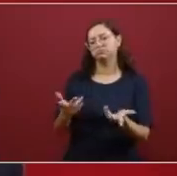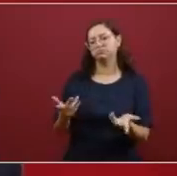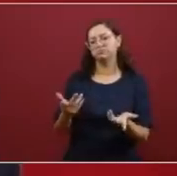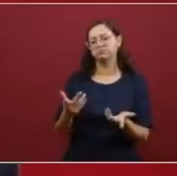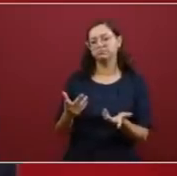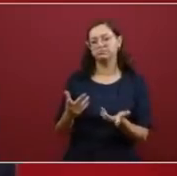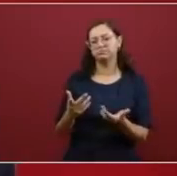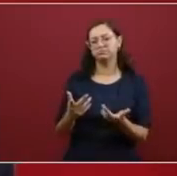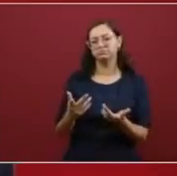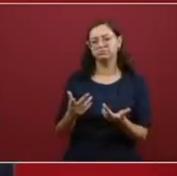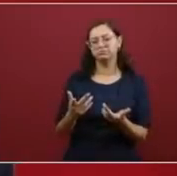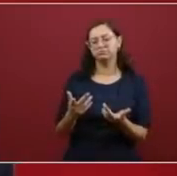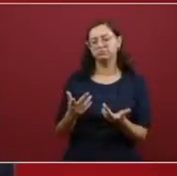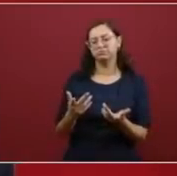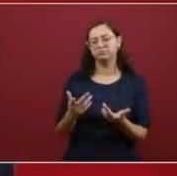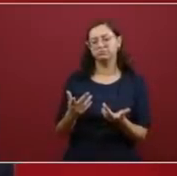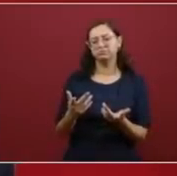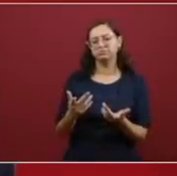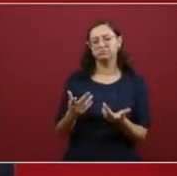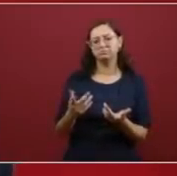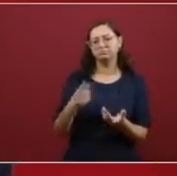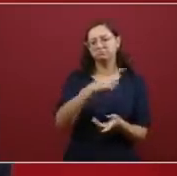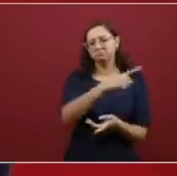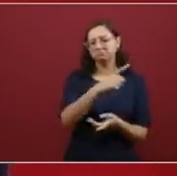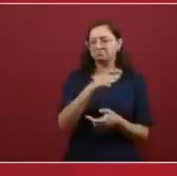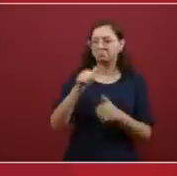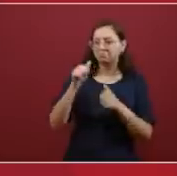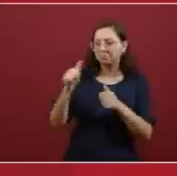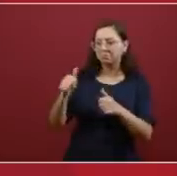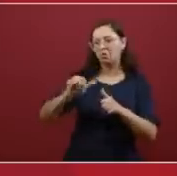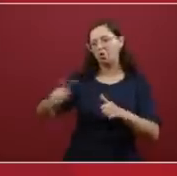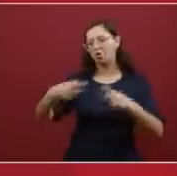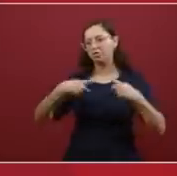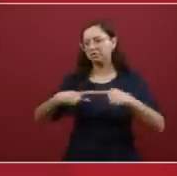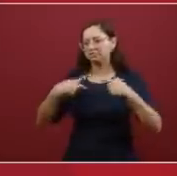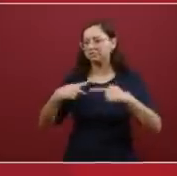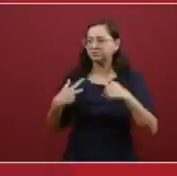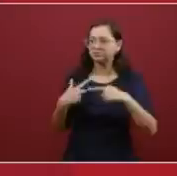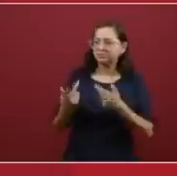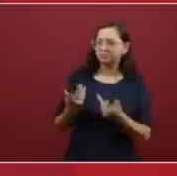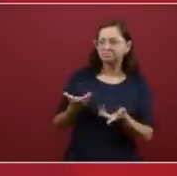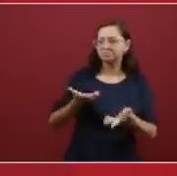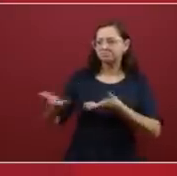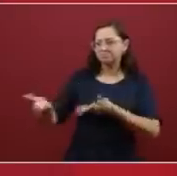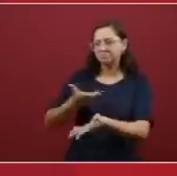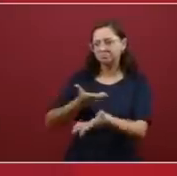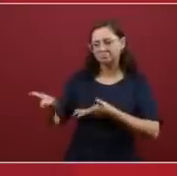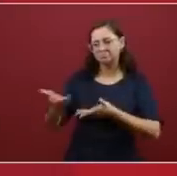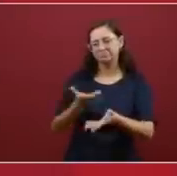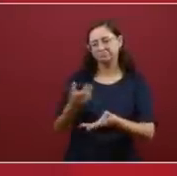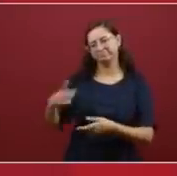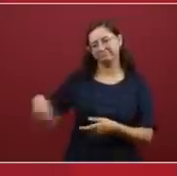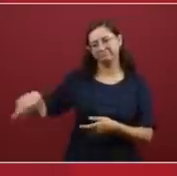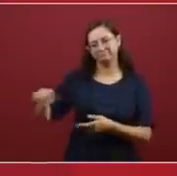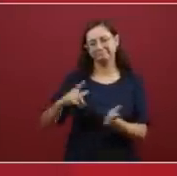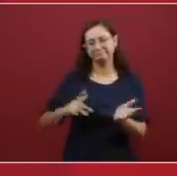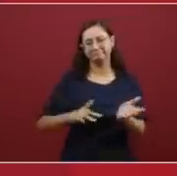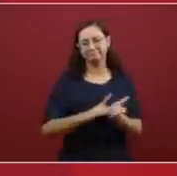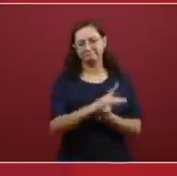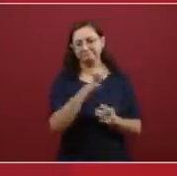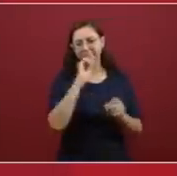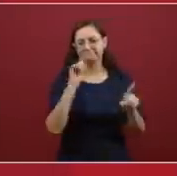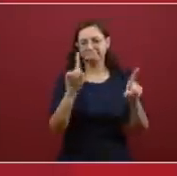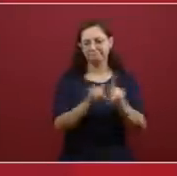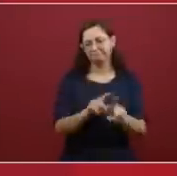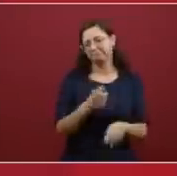los demás, con el prójimo, con nuestros semejantes. Pues eso es básicamente, y ahora sí,